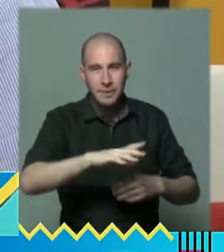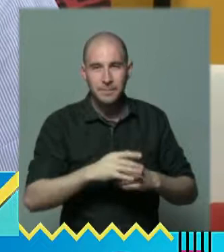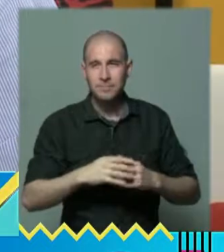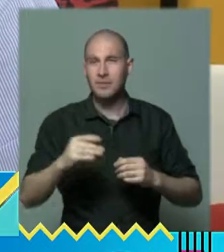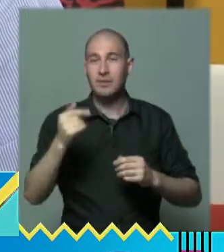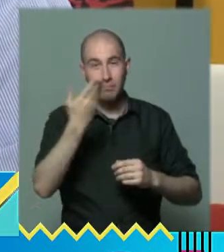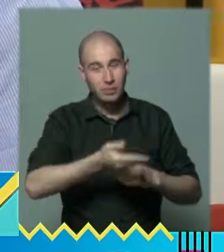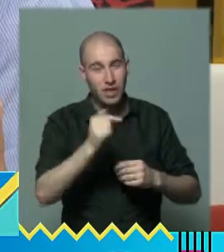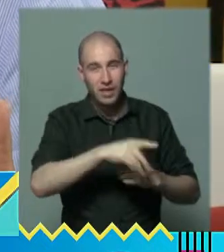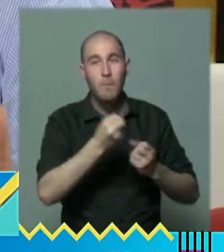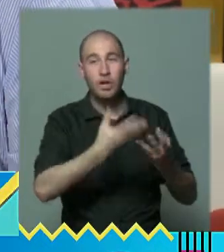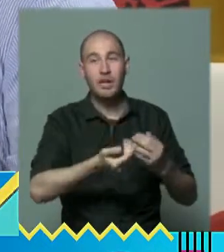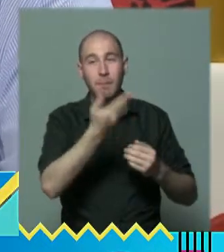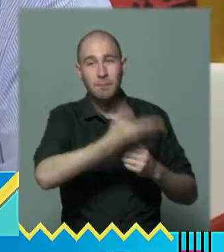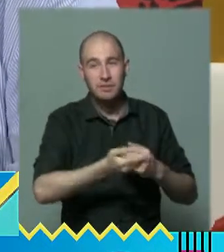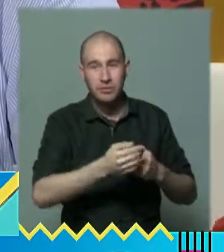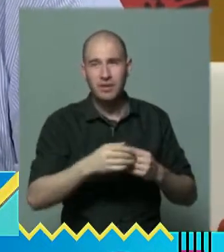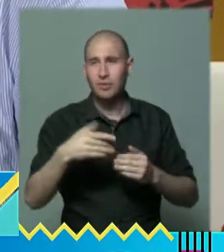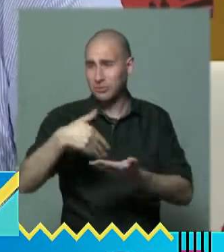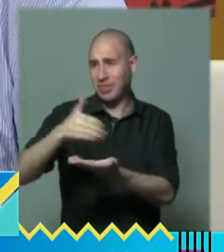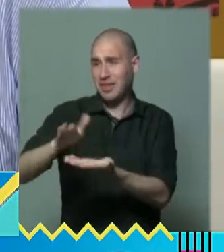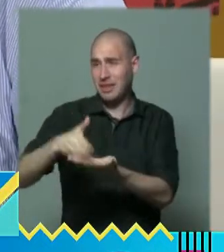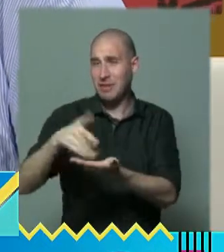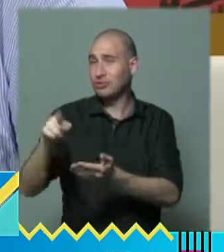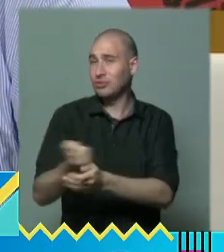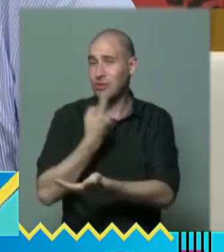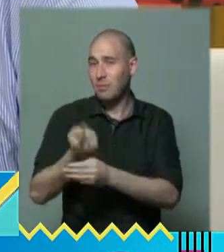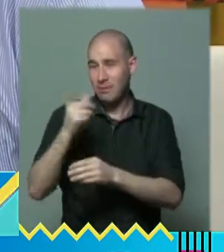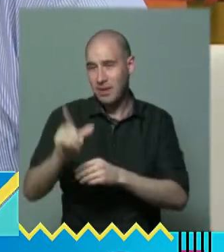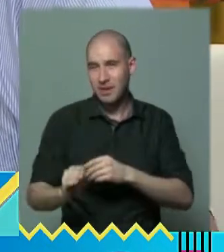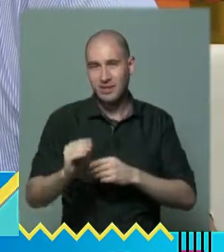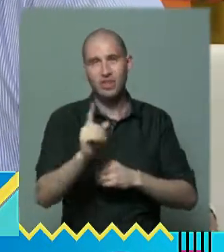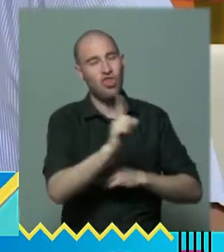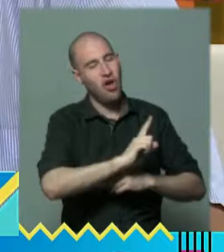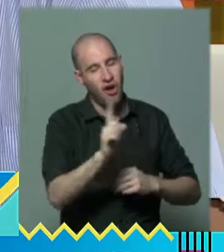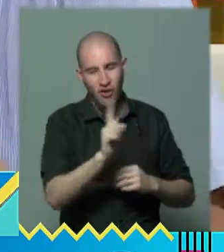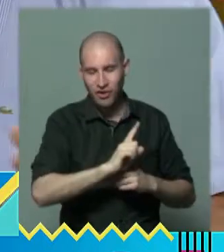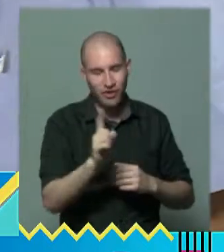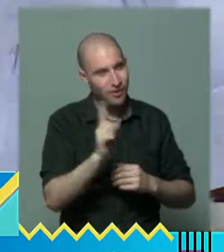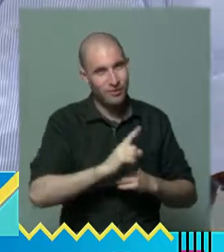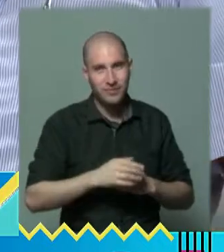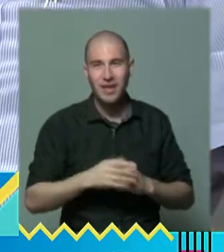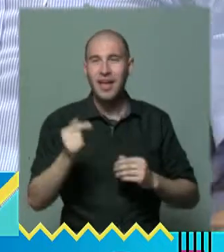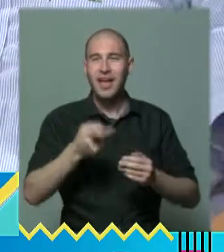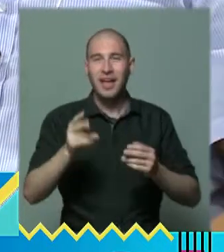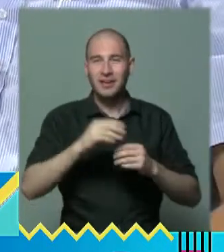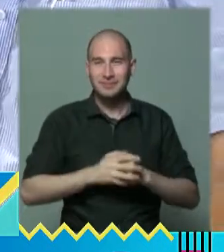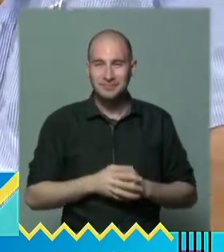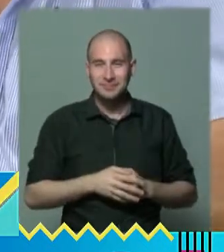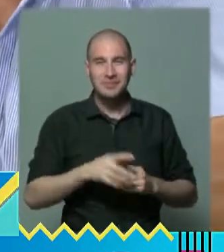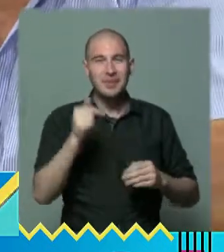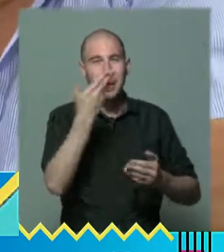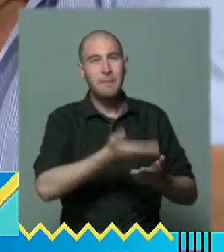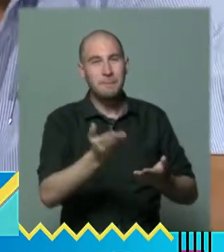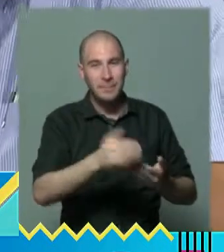a la gente. Sí, porque la gente se Usted está discriminando y eso no se puede hacer en este país. La discriminación está prohibida. Me gustaría retomar...